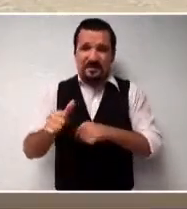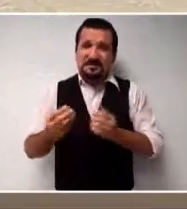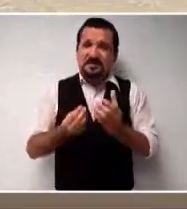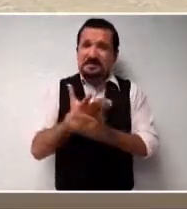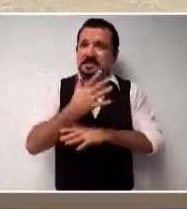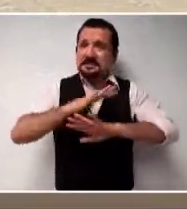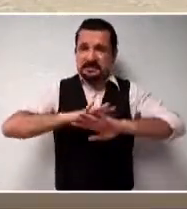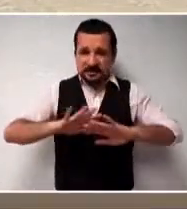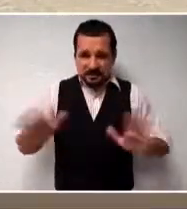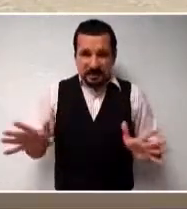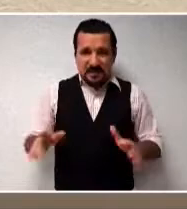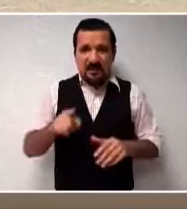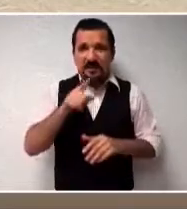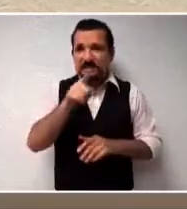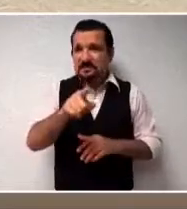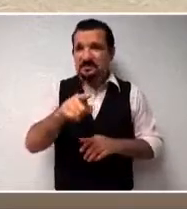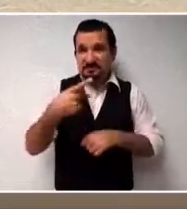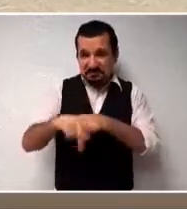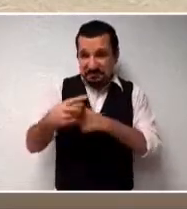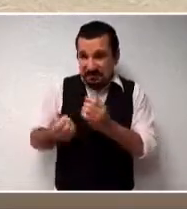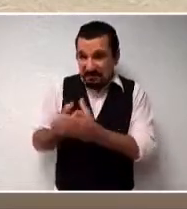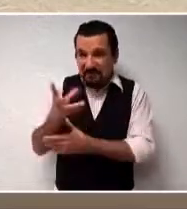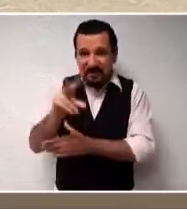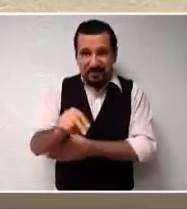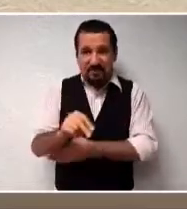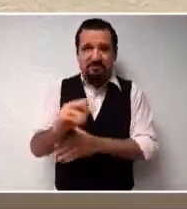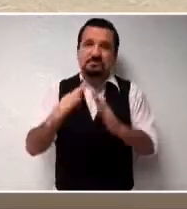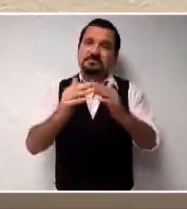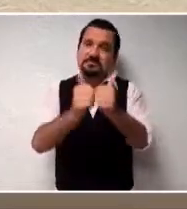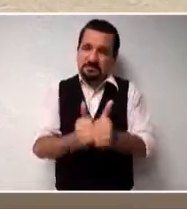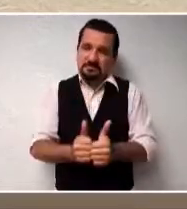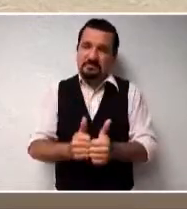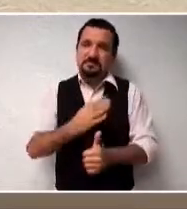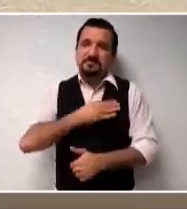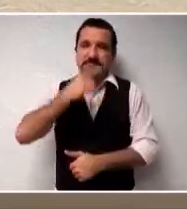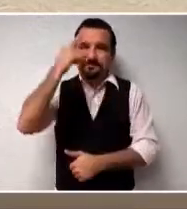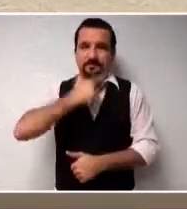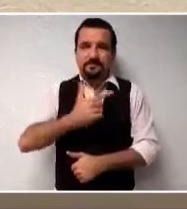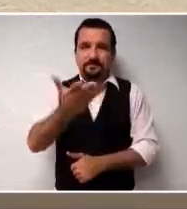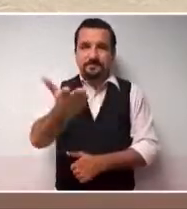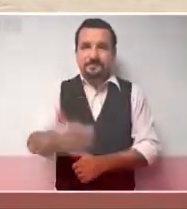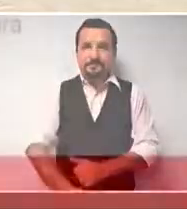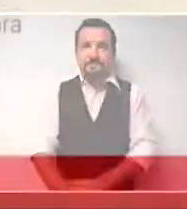arriesgues quédate en casa buenas noches